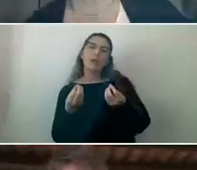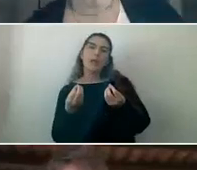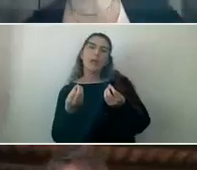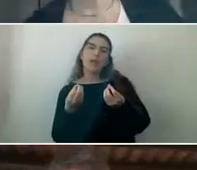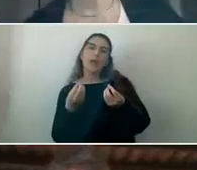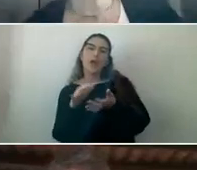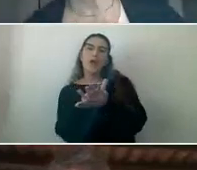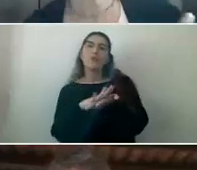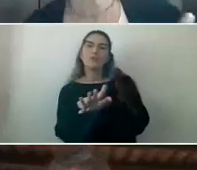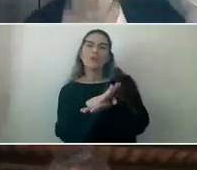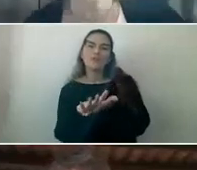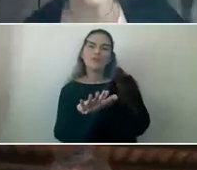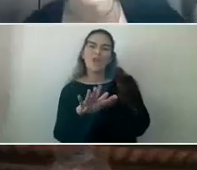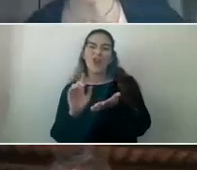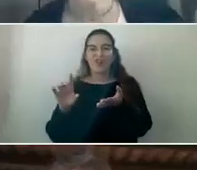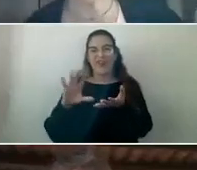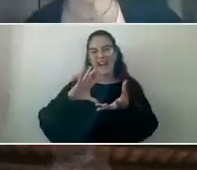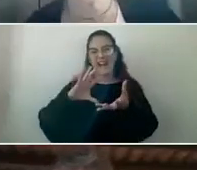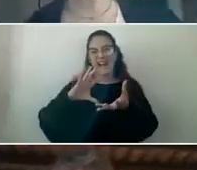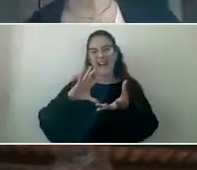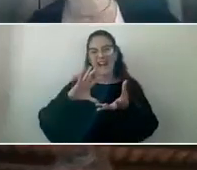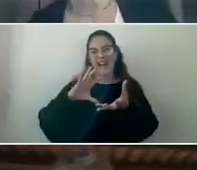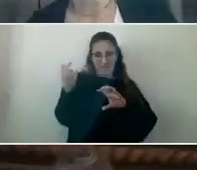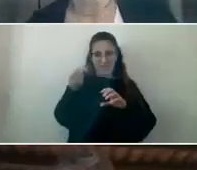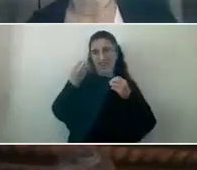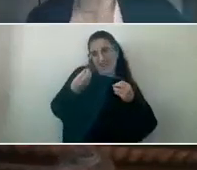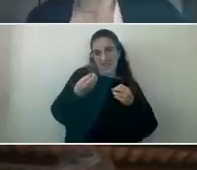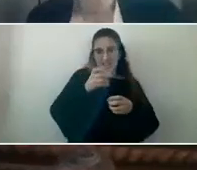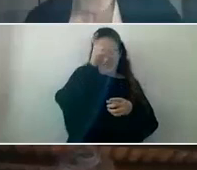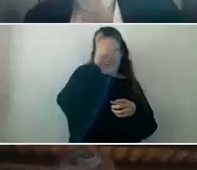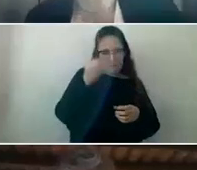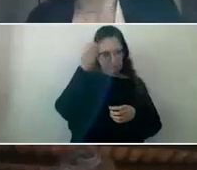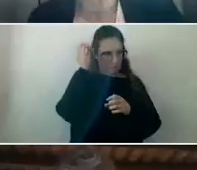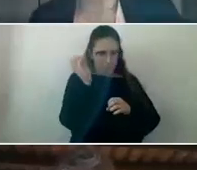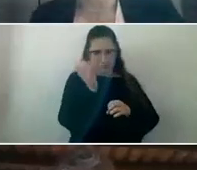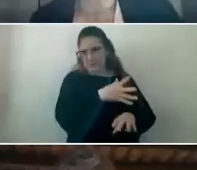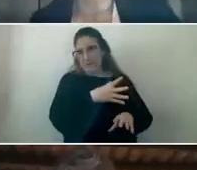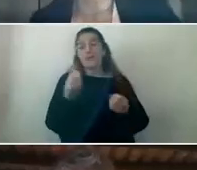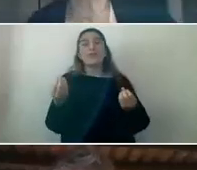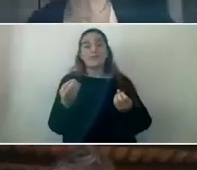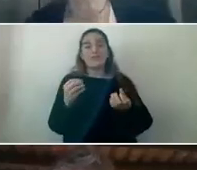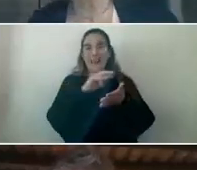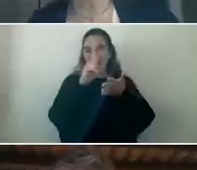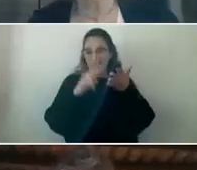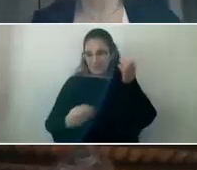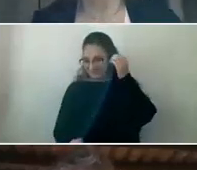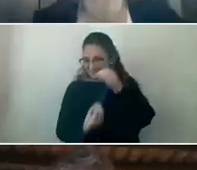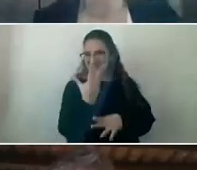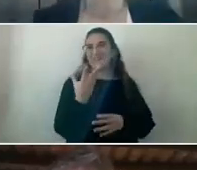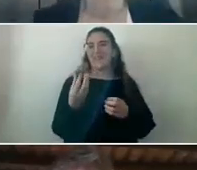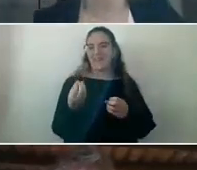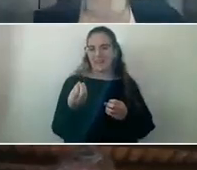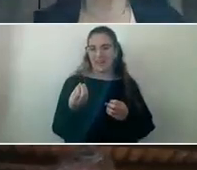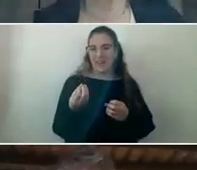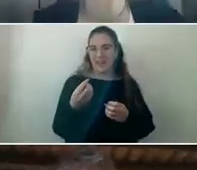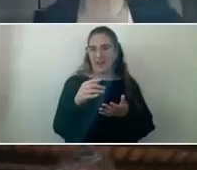anteriores ¿no? que se olvidan en sí de la persona entonces la convención nace como respuesta al olvido de los modelos médicos de los